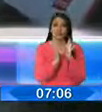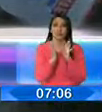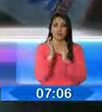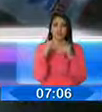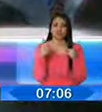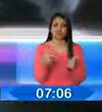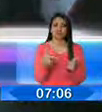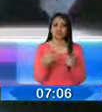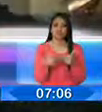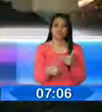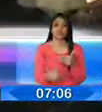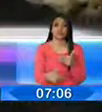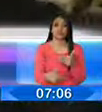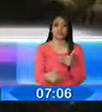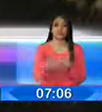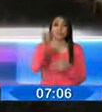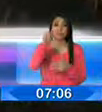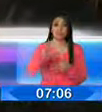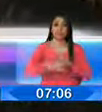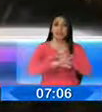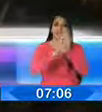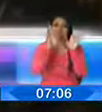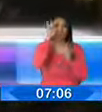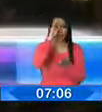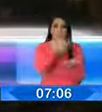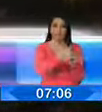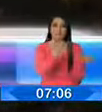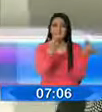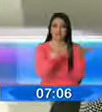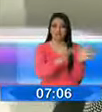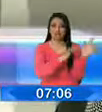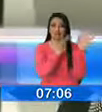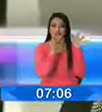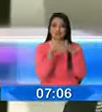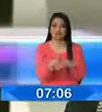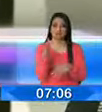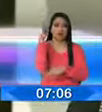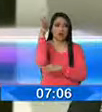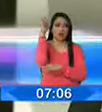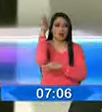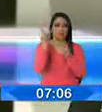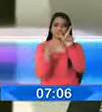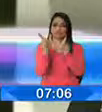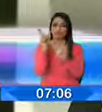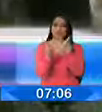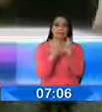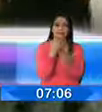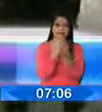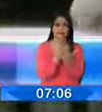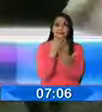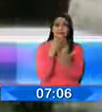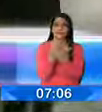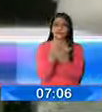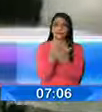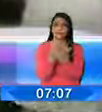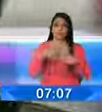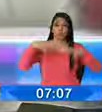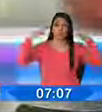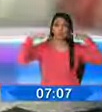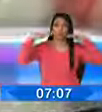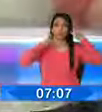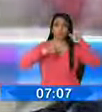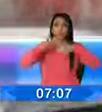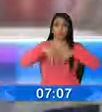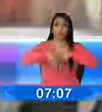vigilia y que la madrugada de este martes fueron desalojados. Se dirigió a los asistentes y agradeció el apoyo. En medio de una pertinaz lluvia, los